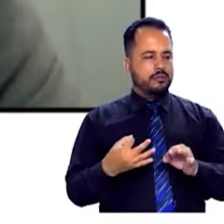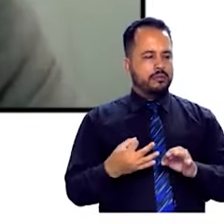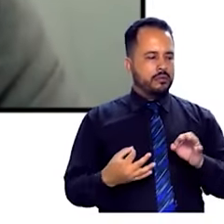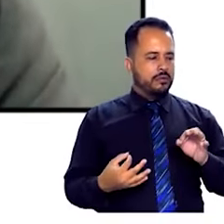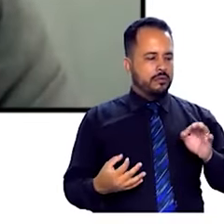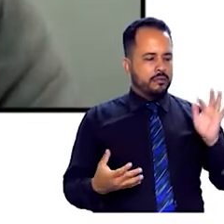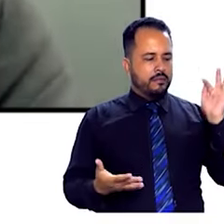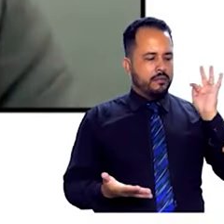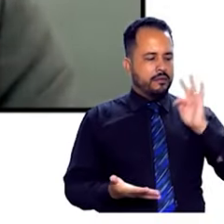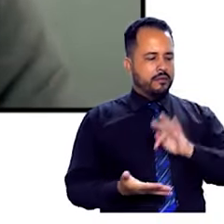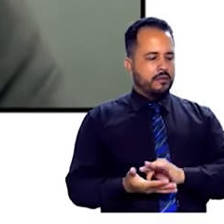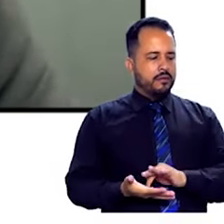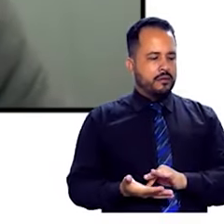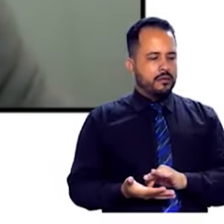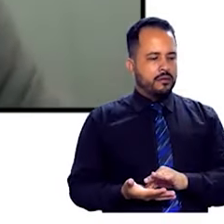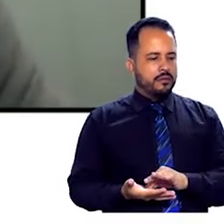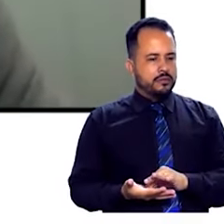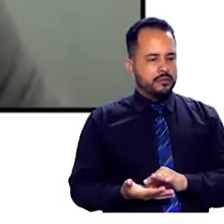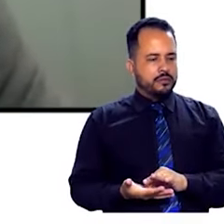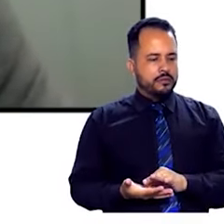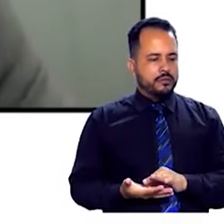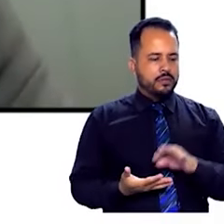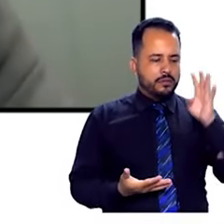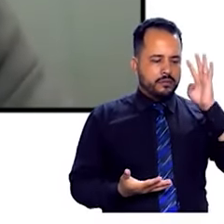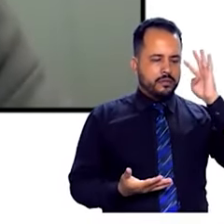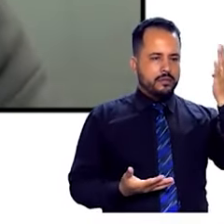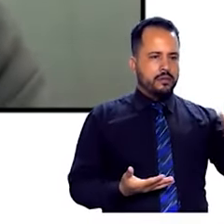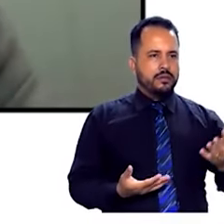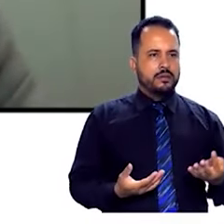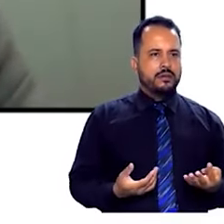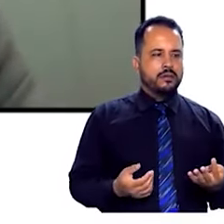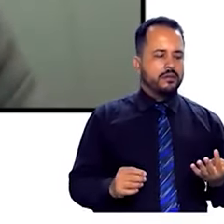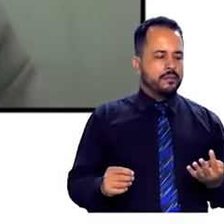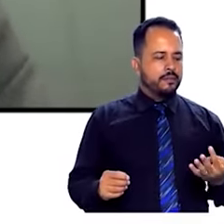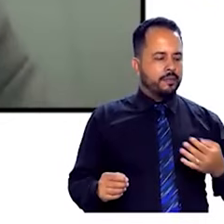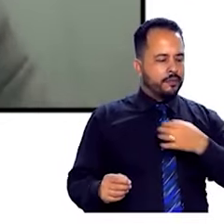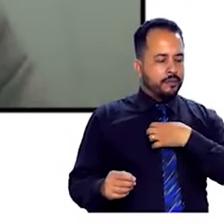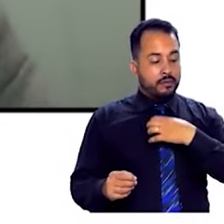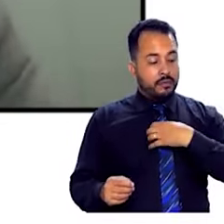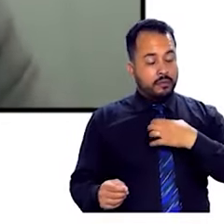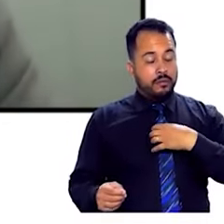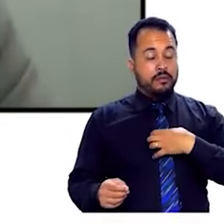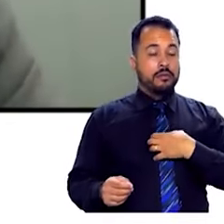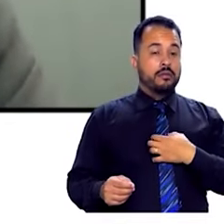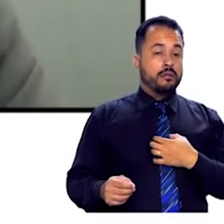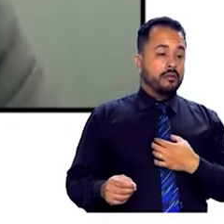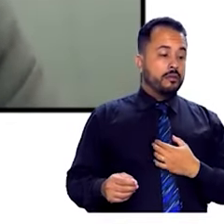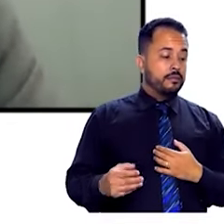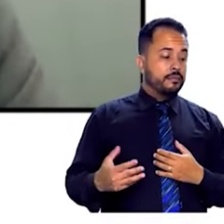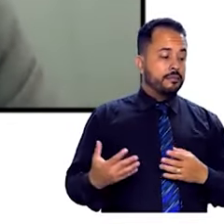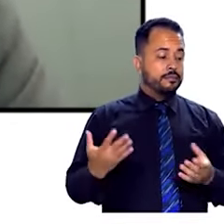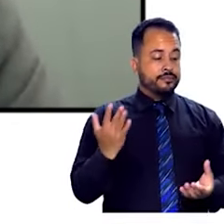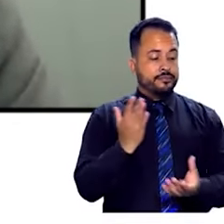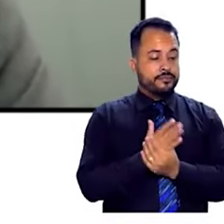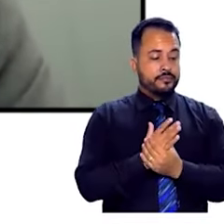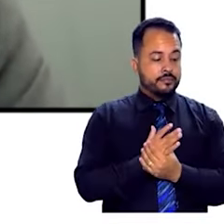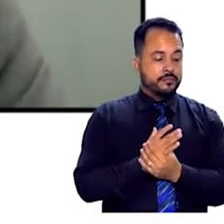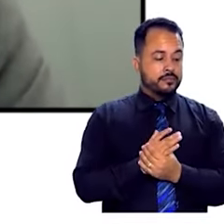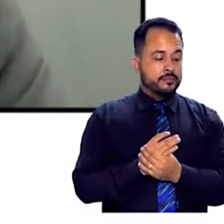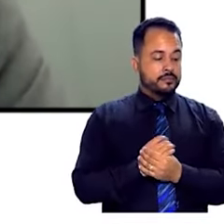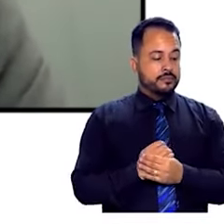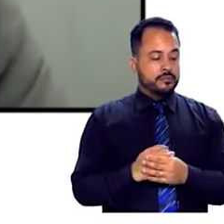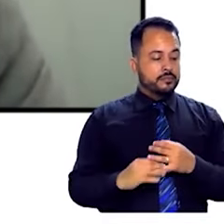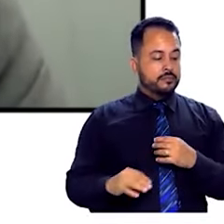esar para un cas que es trascendente es dec la cuestión que se l a corte no es